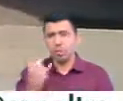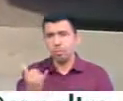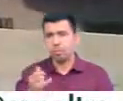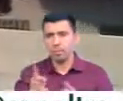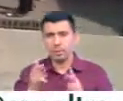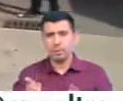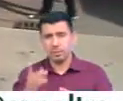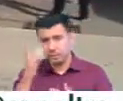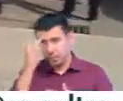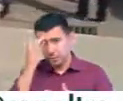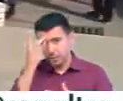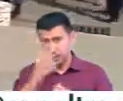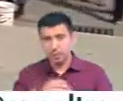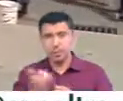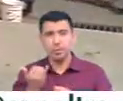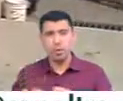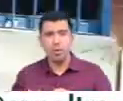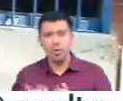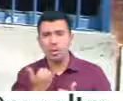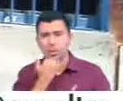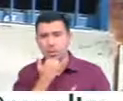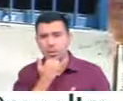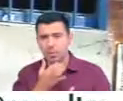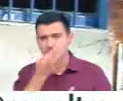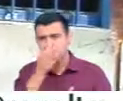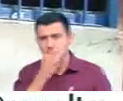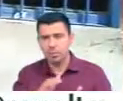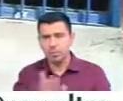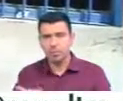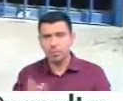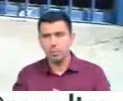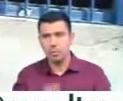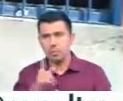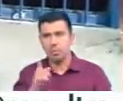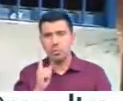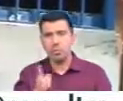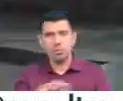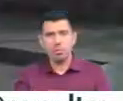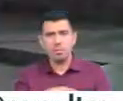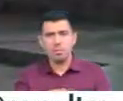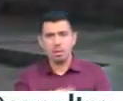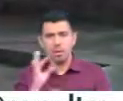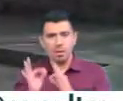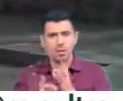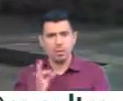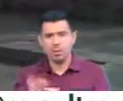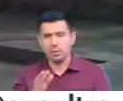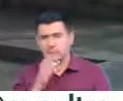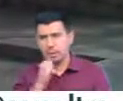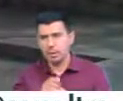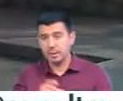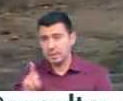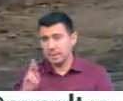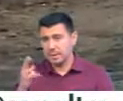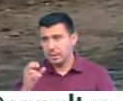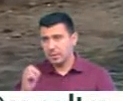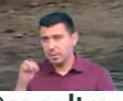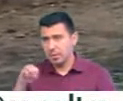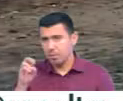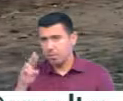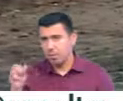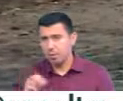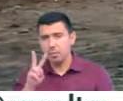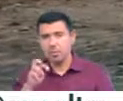fue reportada la muerte de uno de ellos, al parecer por presunta negligencia médica. Sergio Moreno, de 28 años de edad, falleció cuando